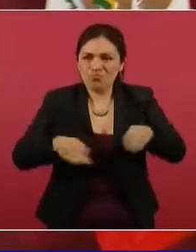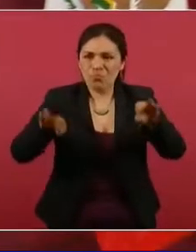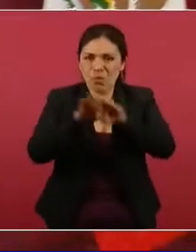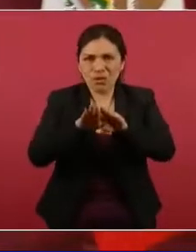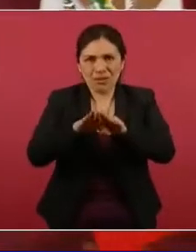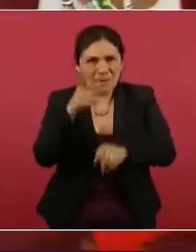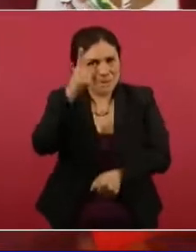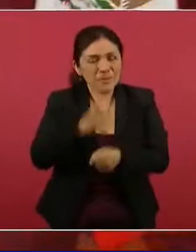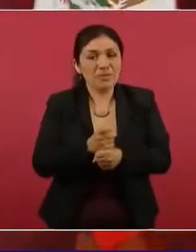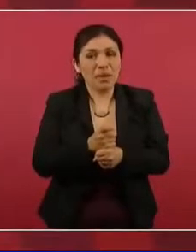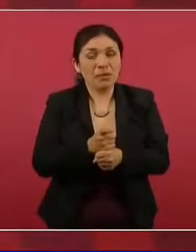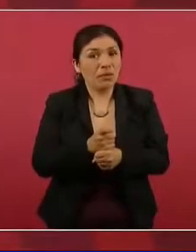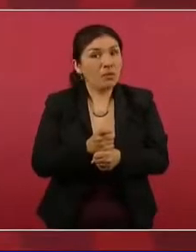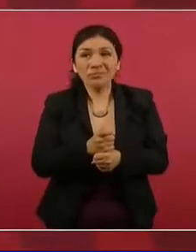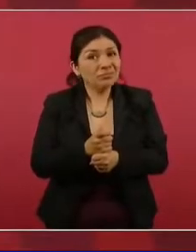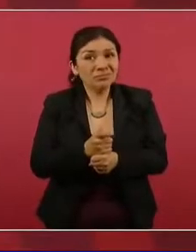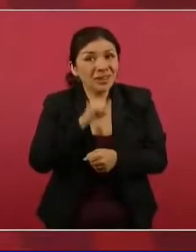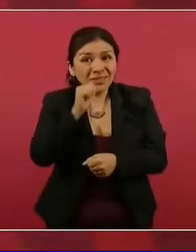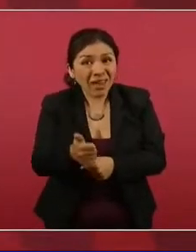¿cuándo vamos